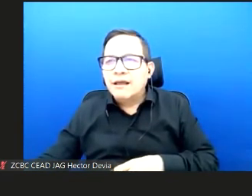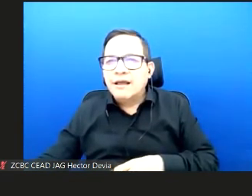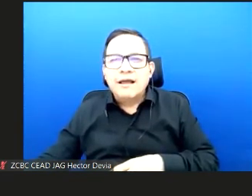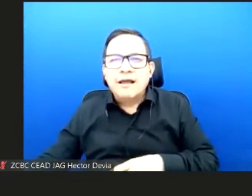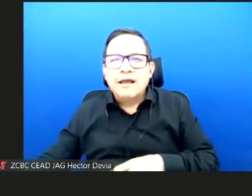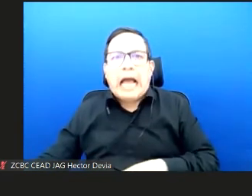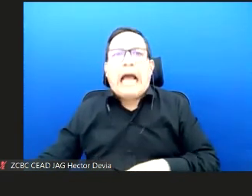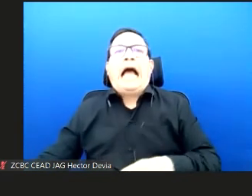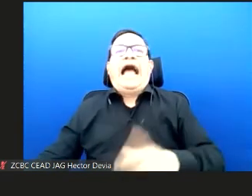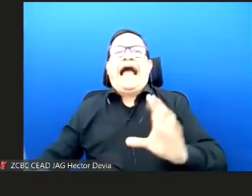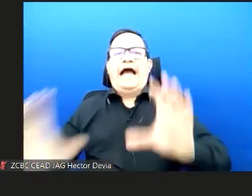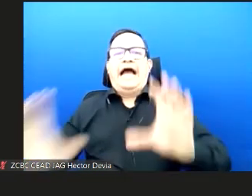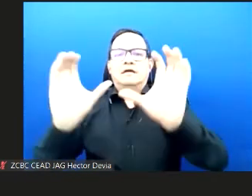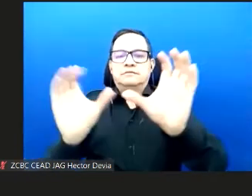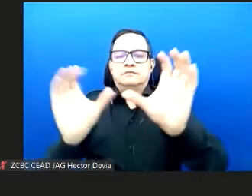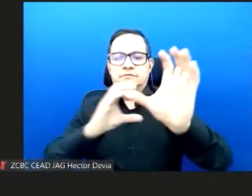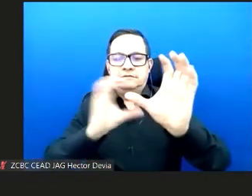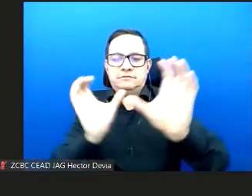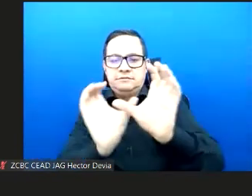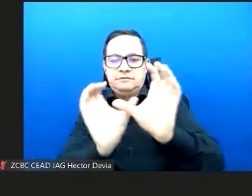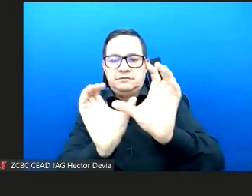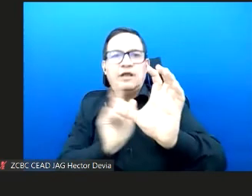va a ser economía solidaria.